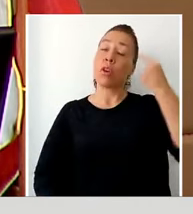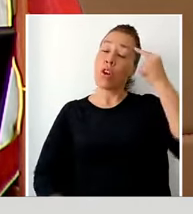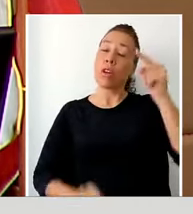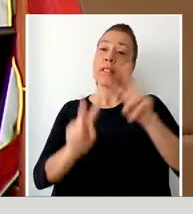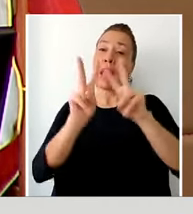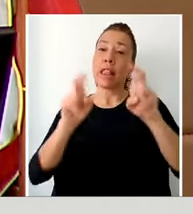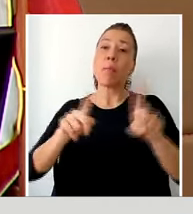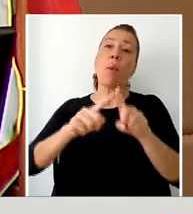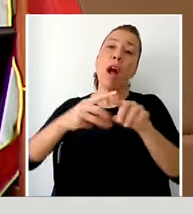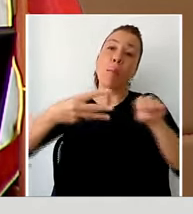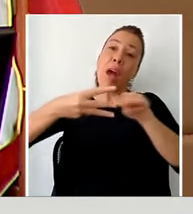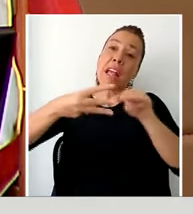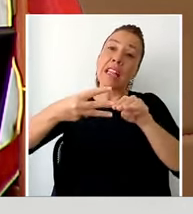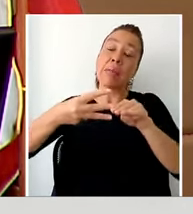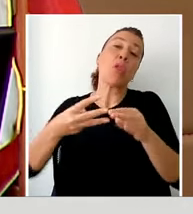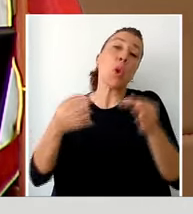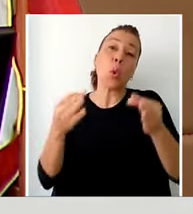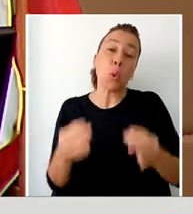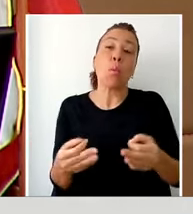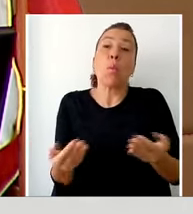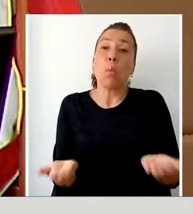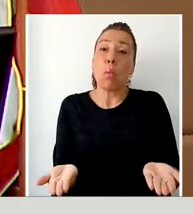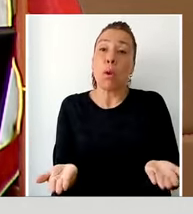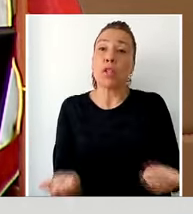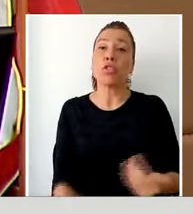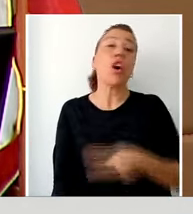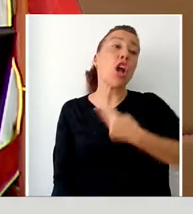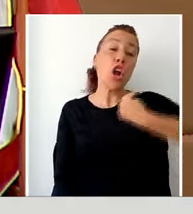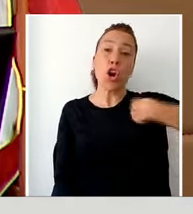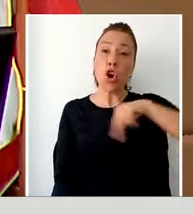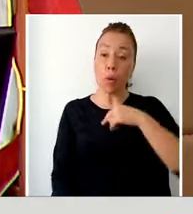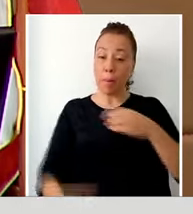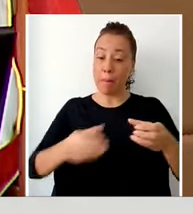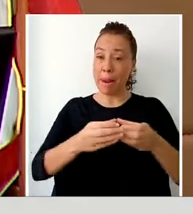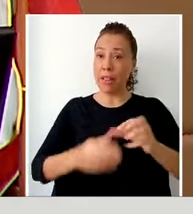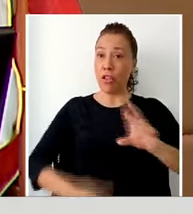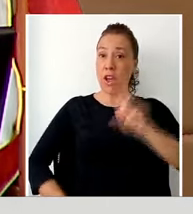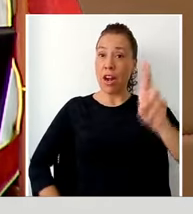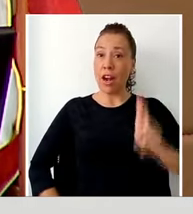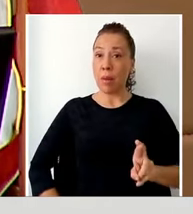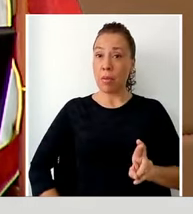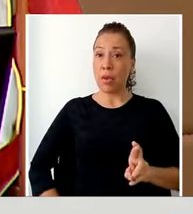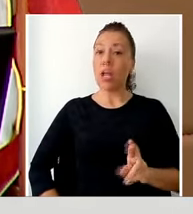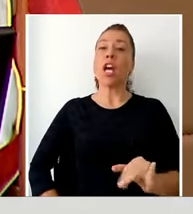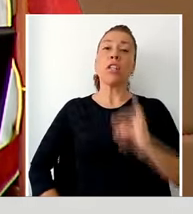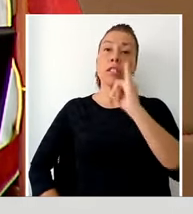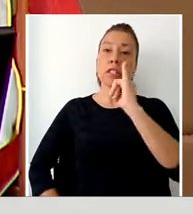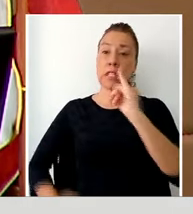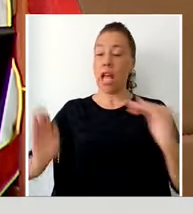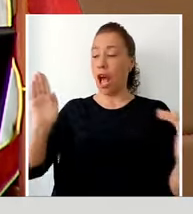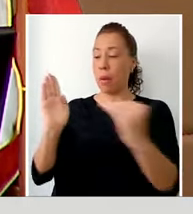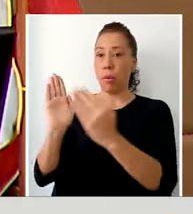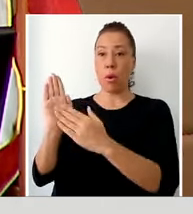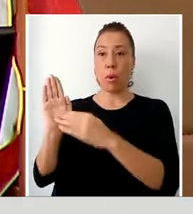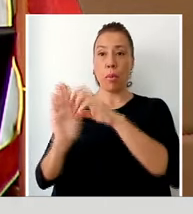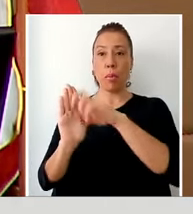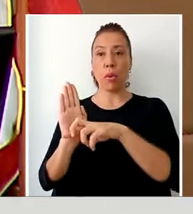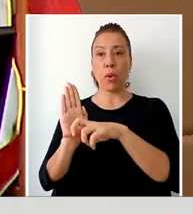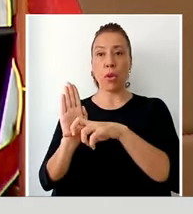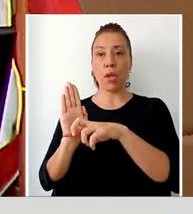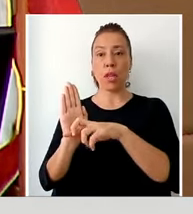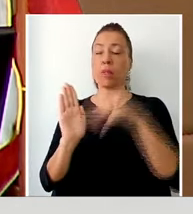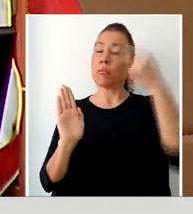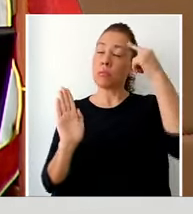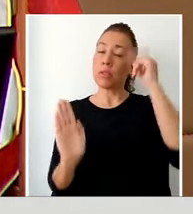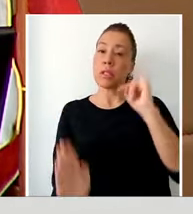razonable y es por eso que al menos nosotros la bancada del partido republicano vamos a apoyar este proyecto consideramos que es importante que